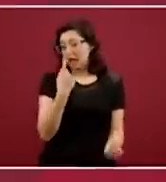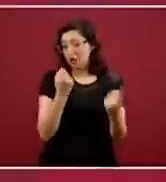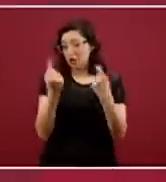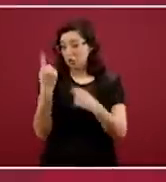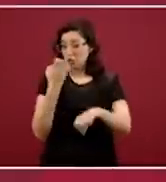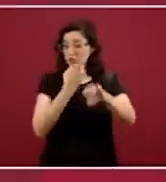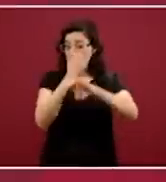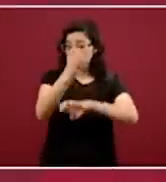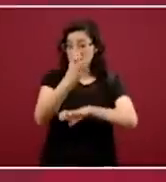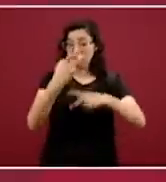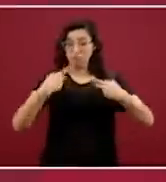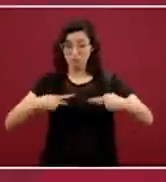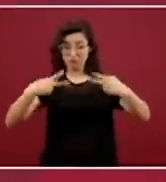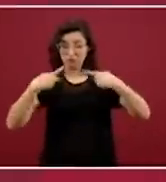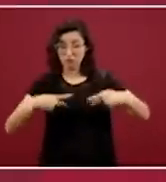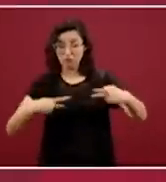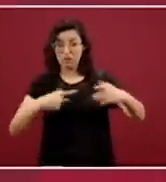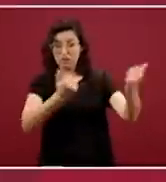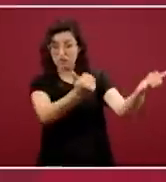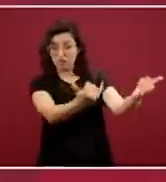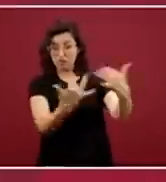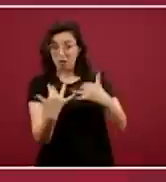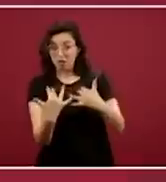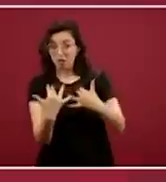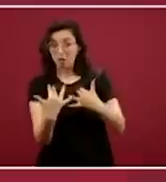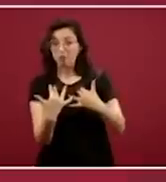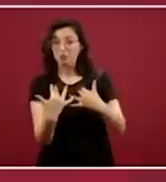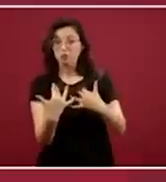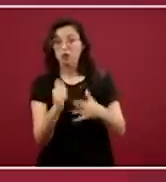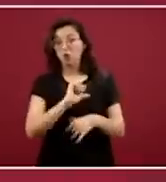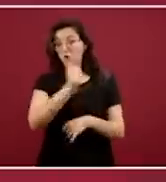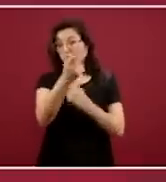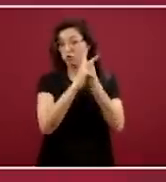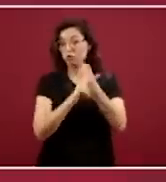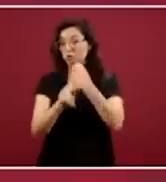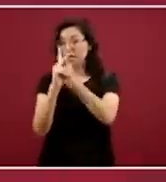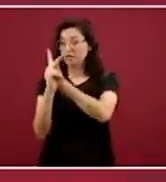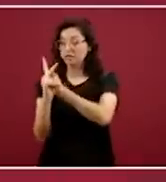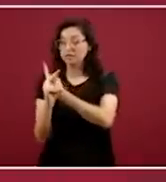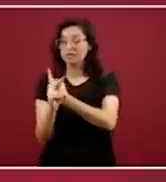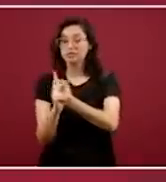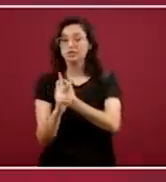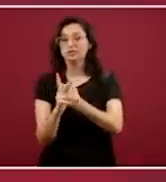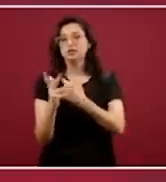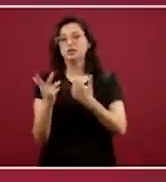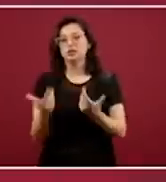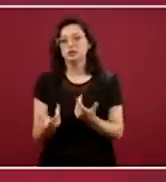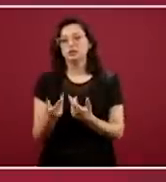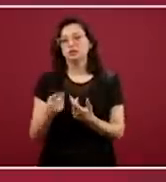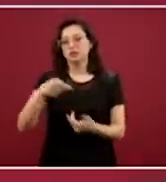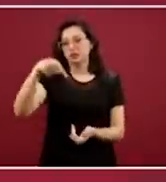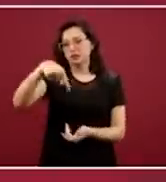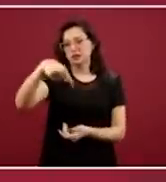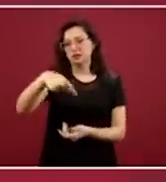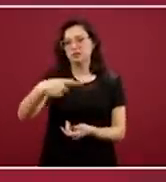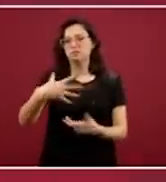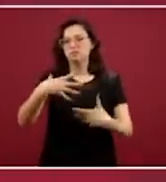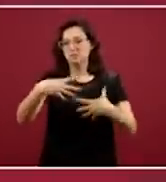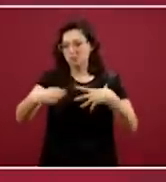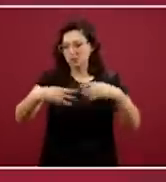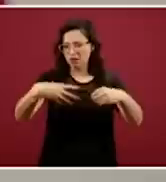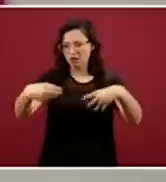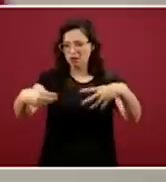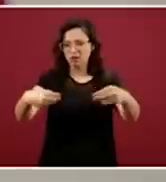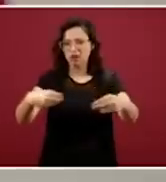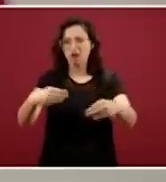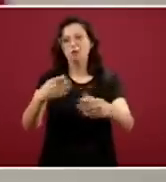del flujo de pasajeros, de personas que vienen de otros lados, en especial donde hay transmisión comunitaria,